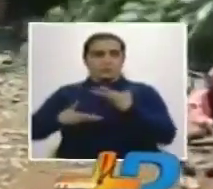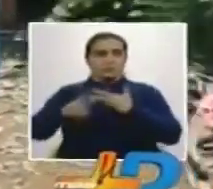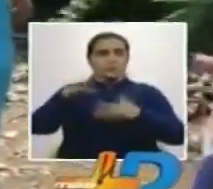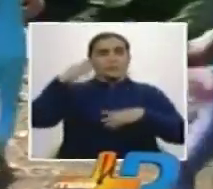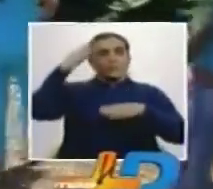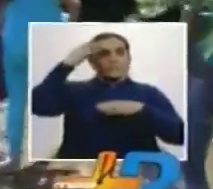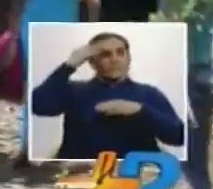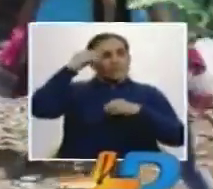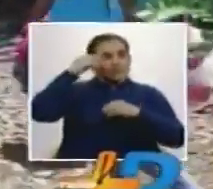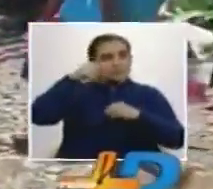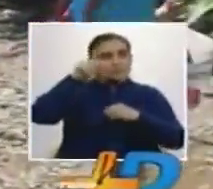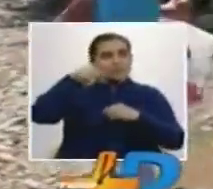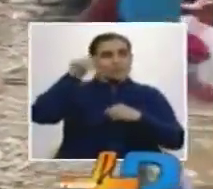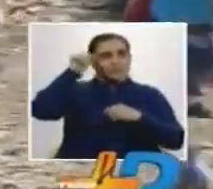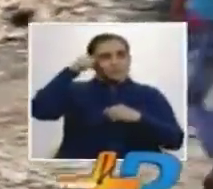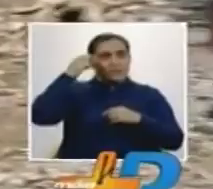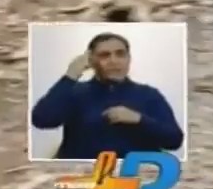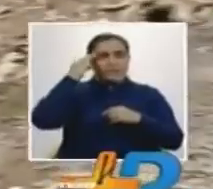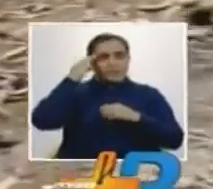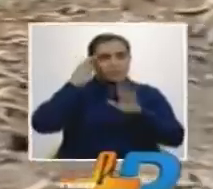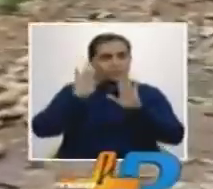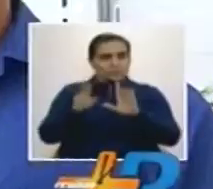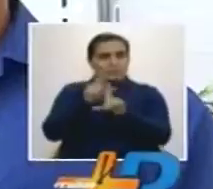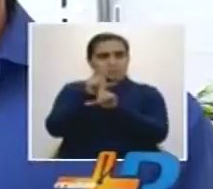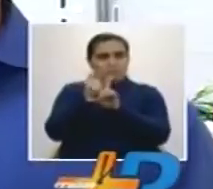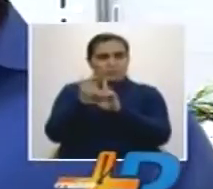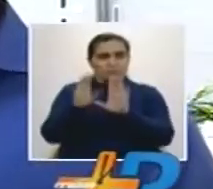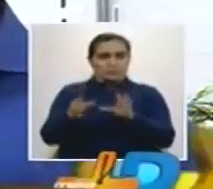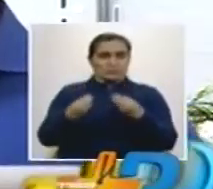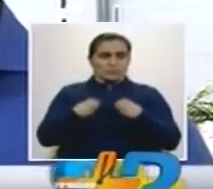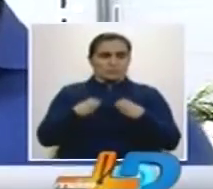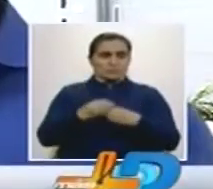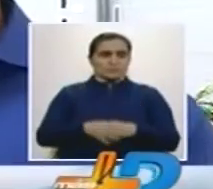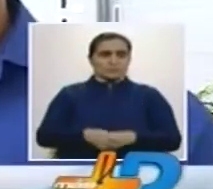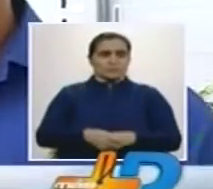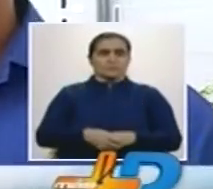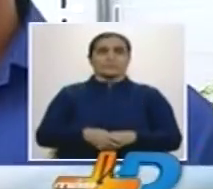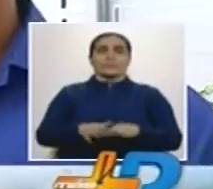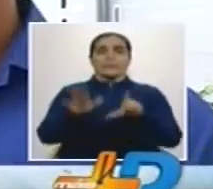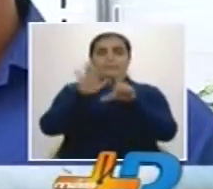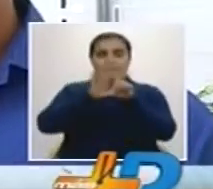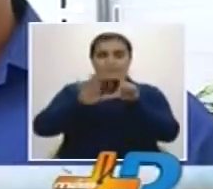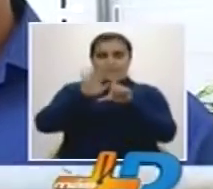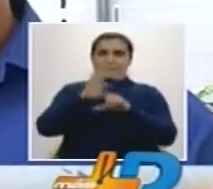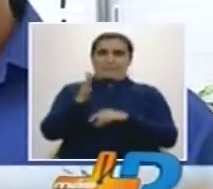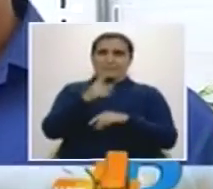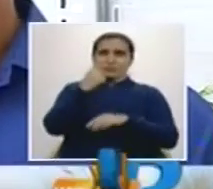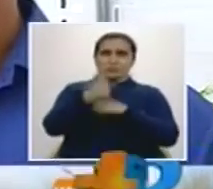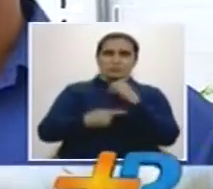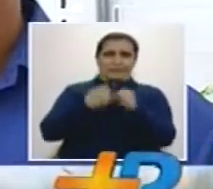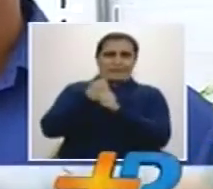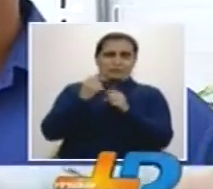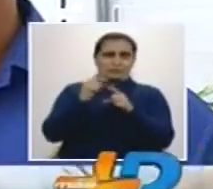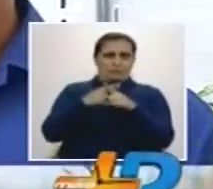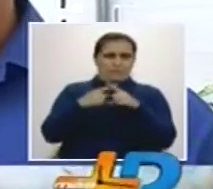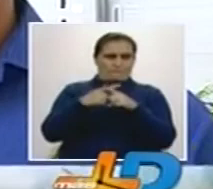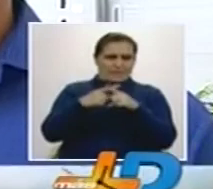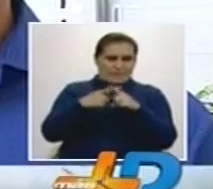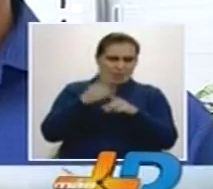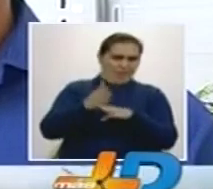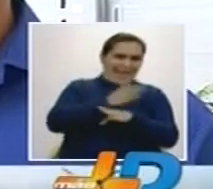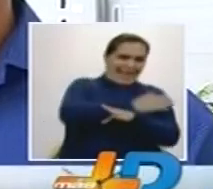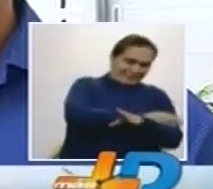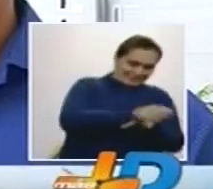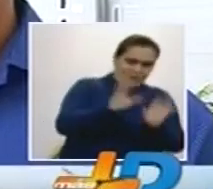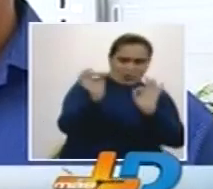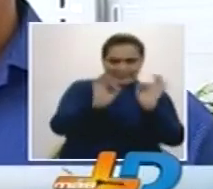y reconocimiento de la memoria cultural de su región. El cortometraje tuvo una preparación de año y medio a nivel de preparación de actoral,